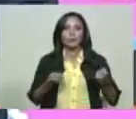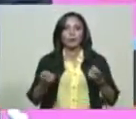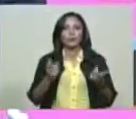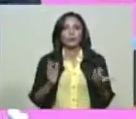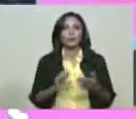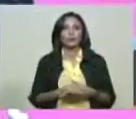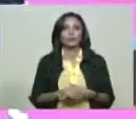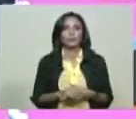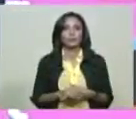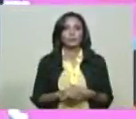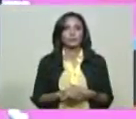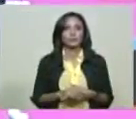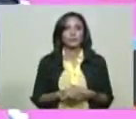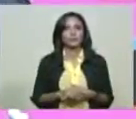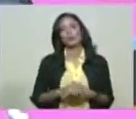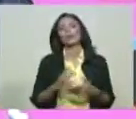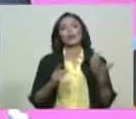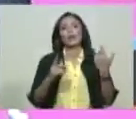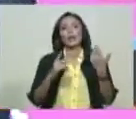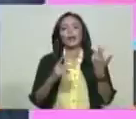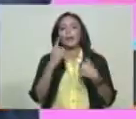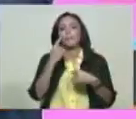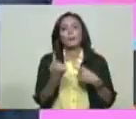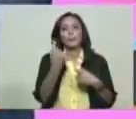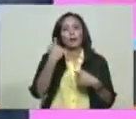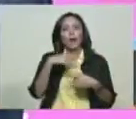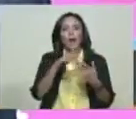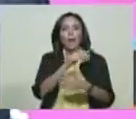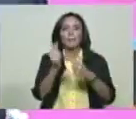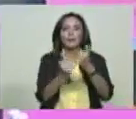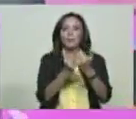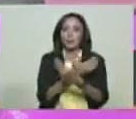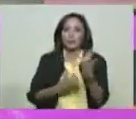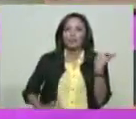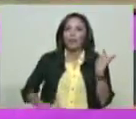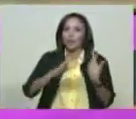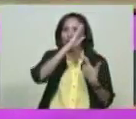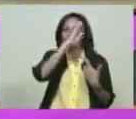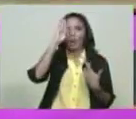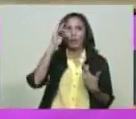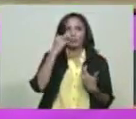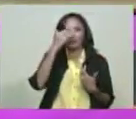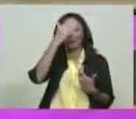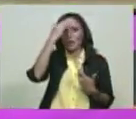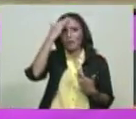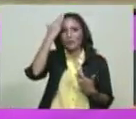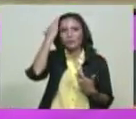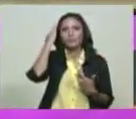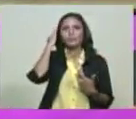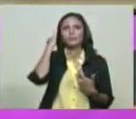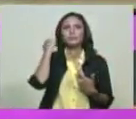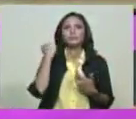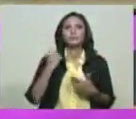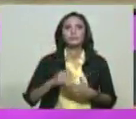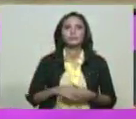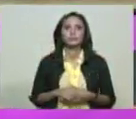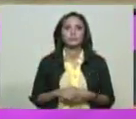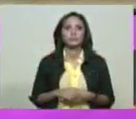vicepresidente compañero diosdado cabello pero sabe diosdado sabe la dirección nacional